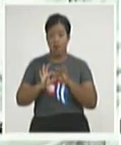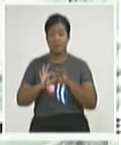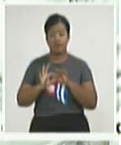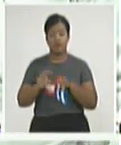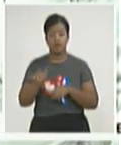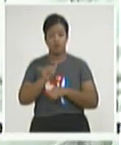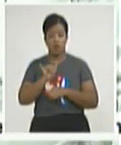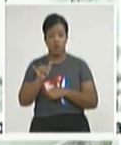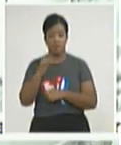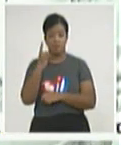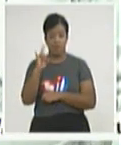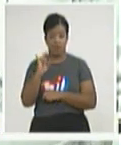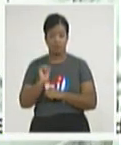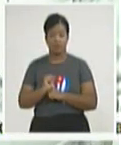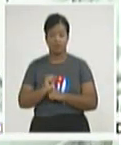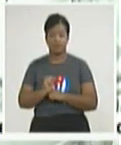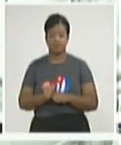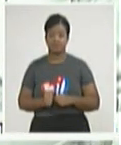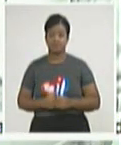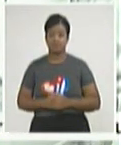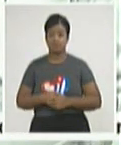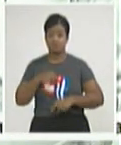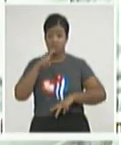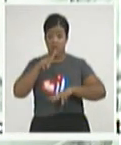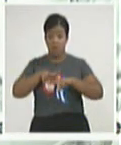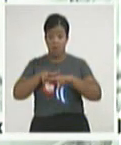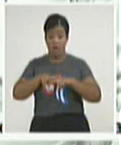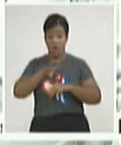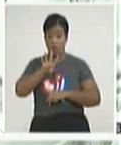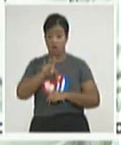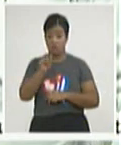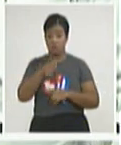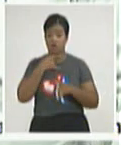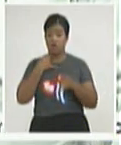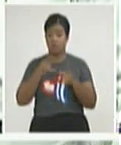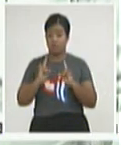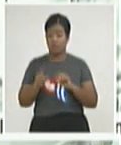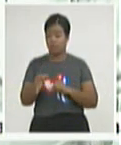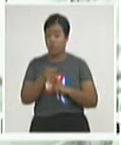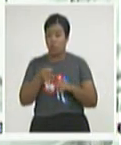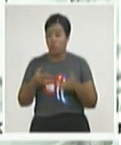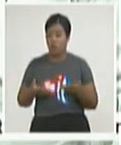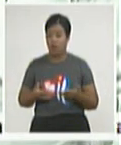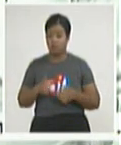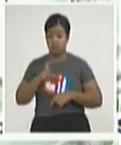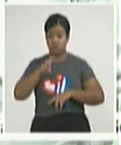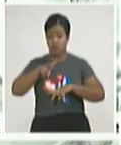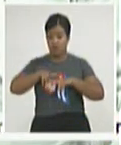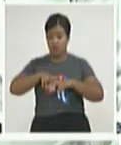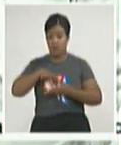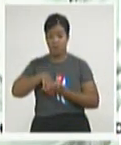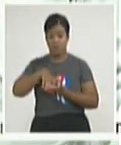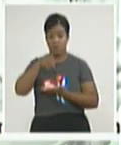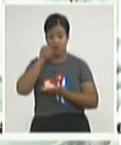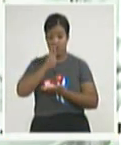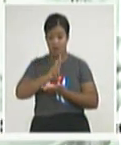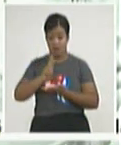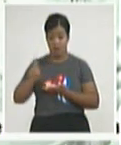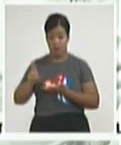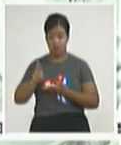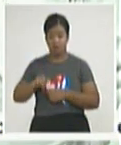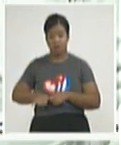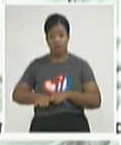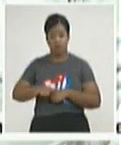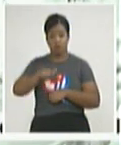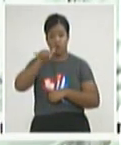estos municipios. En La Habana los 4 fallecidos son de Centro Habana, Plaza de la Revolución,